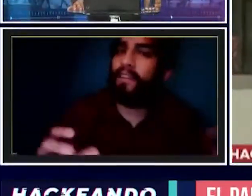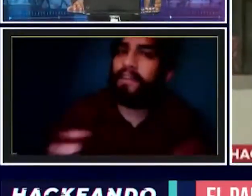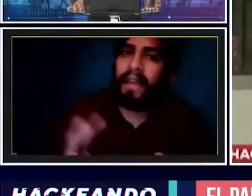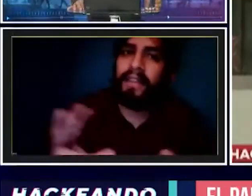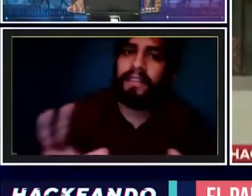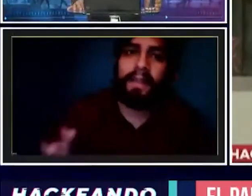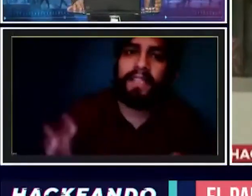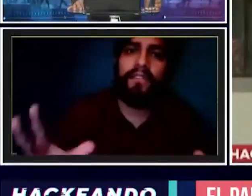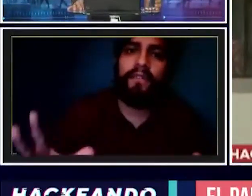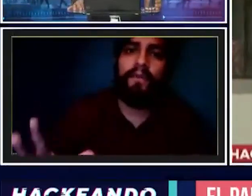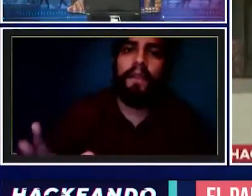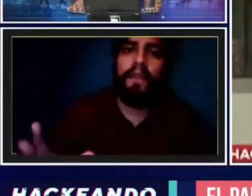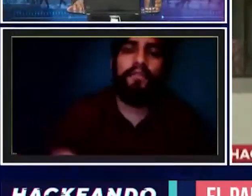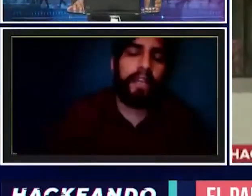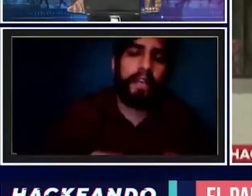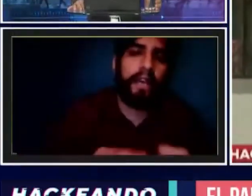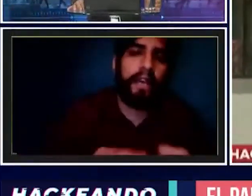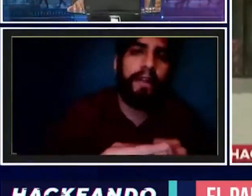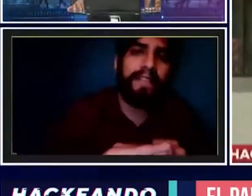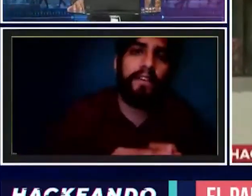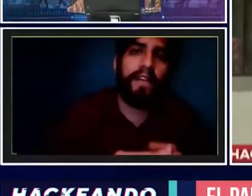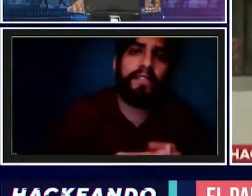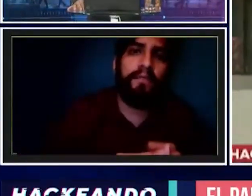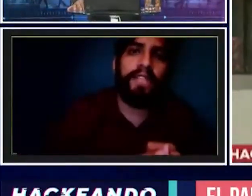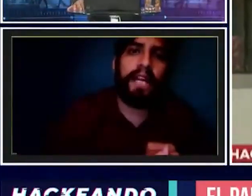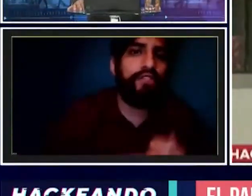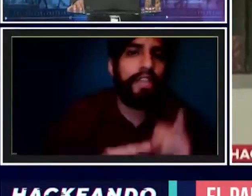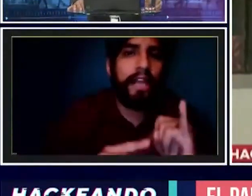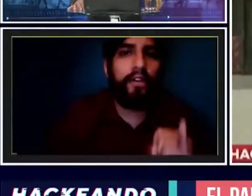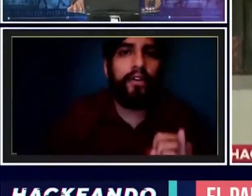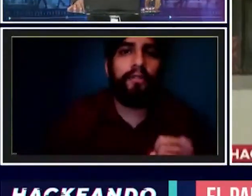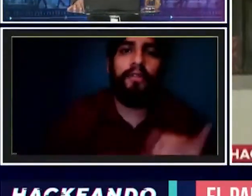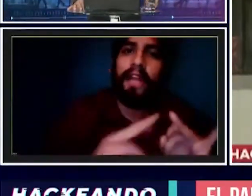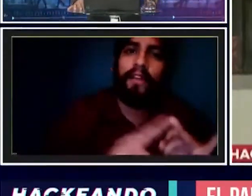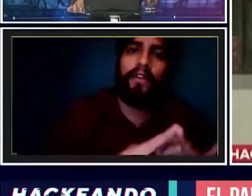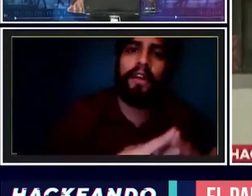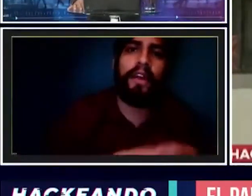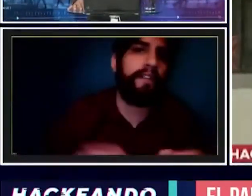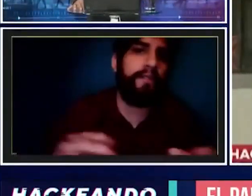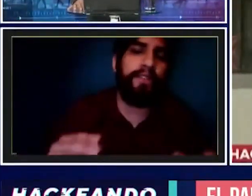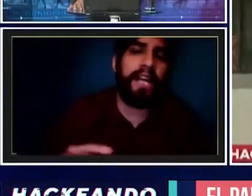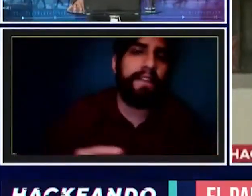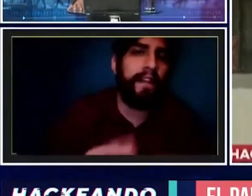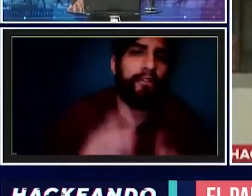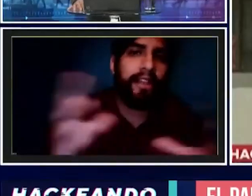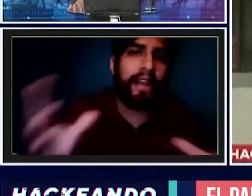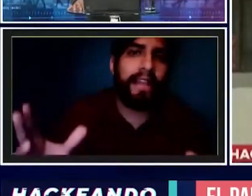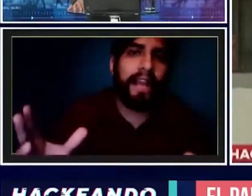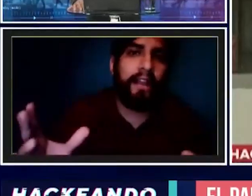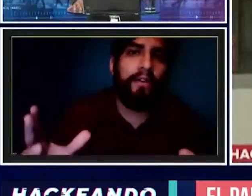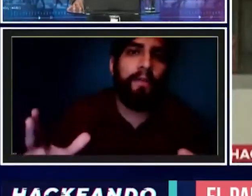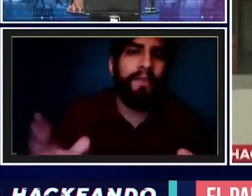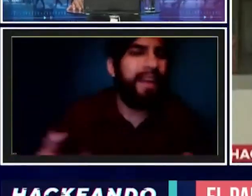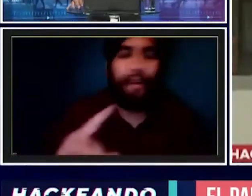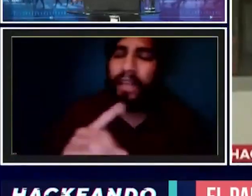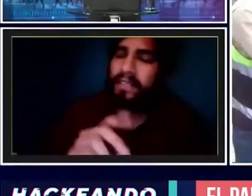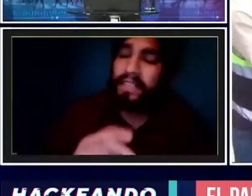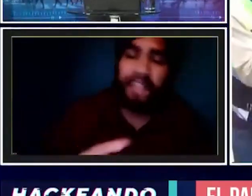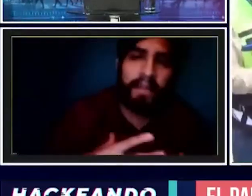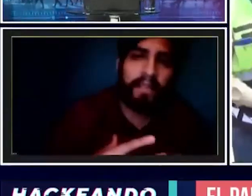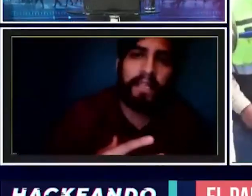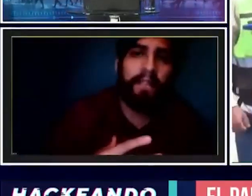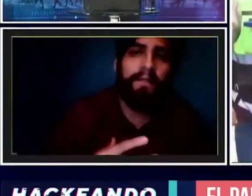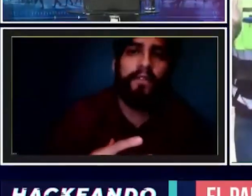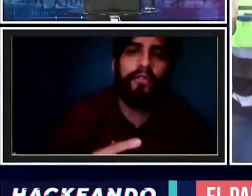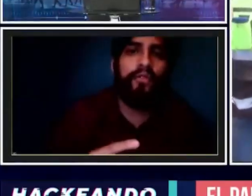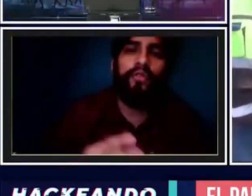lavado de imagen ya está pasando. Hay un Castillo que se muestra conciliador, moderador, que se muestra abierto al diálogo, algo que